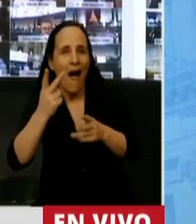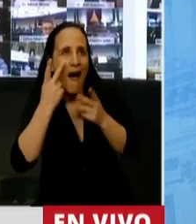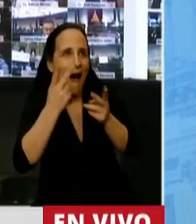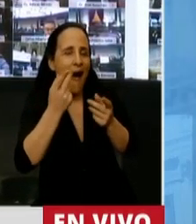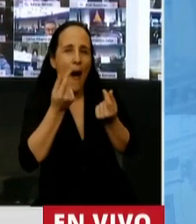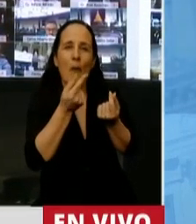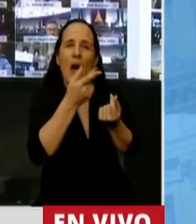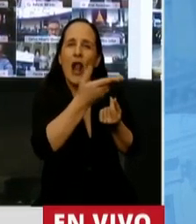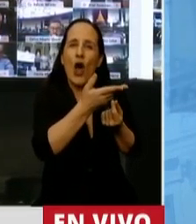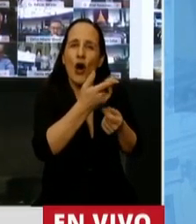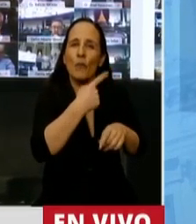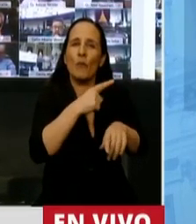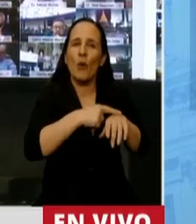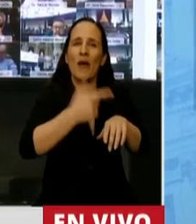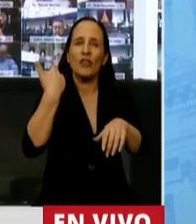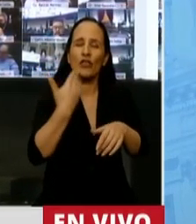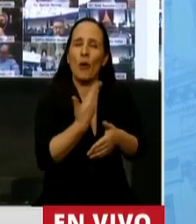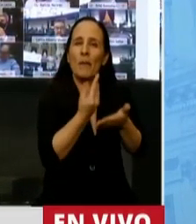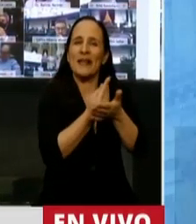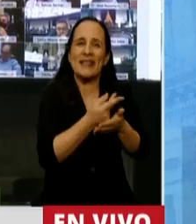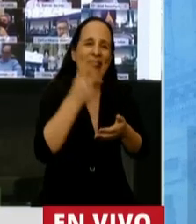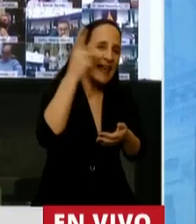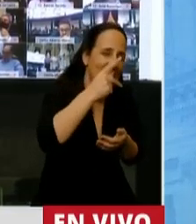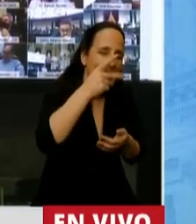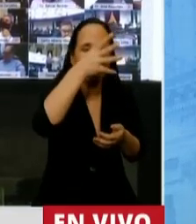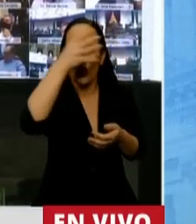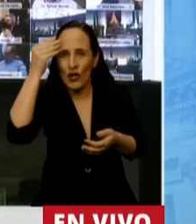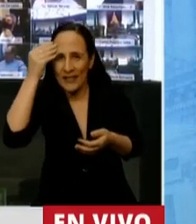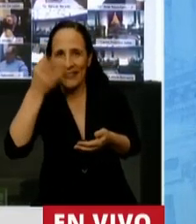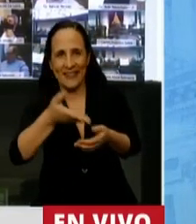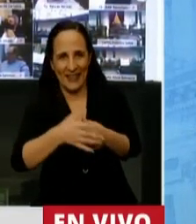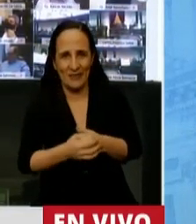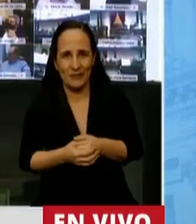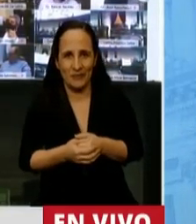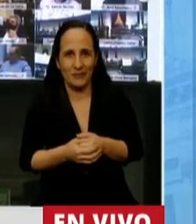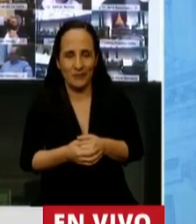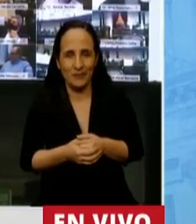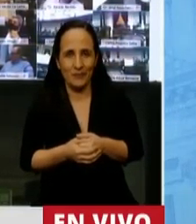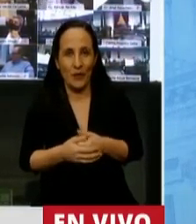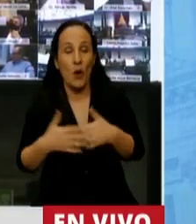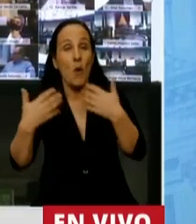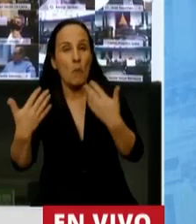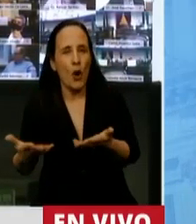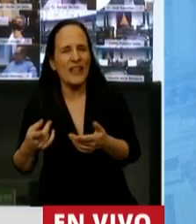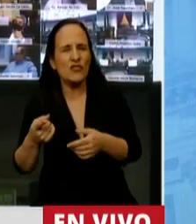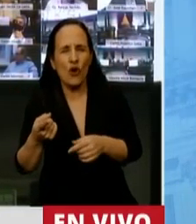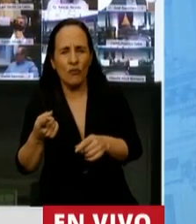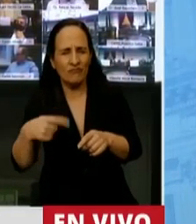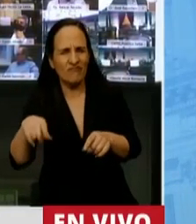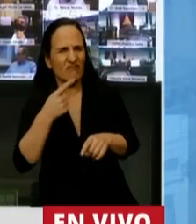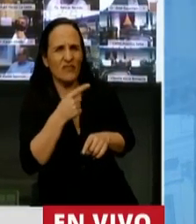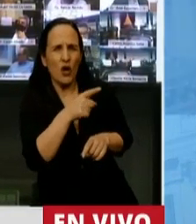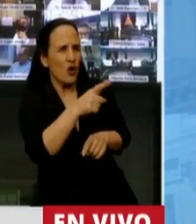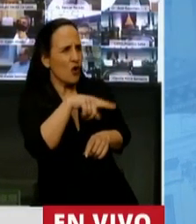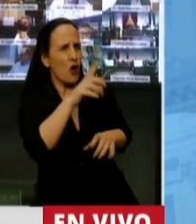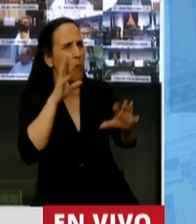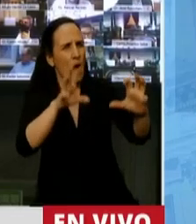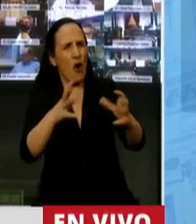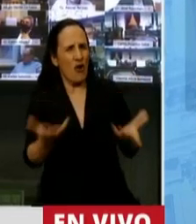su momento. Y por eso yo creo que no se entiende tanto odio. ¿Por qué no nos podemos juntar